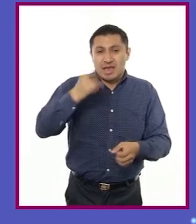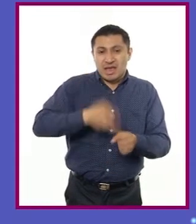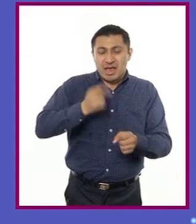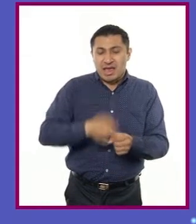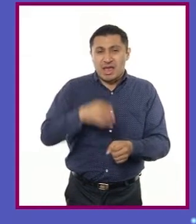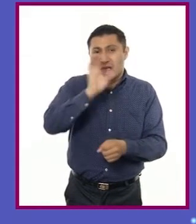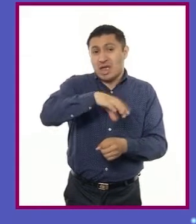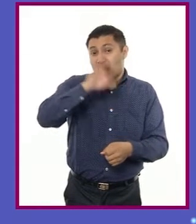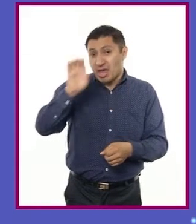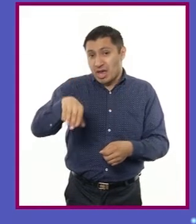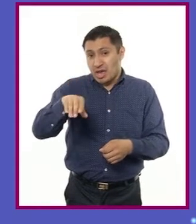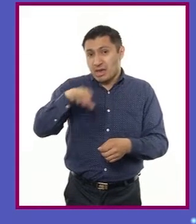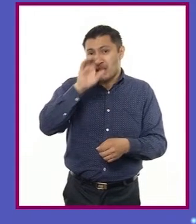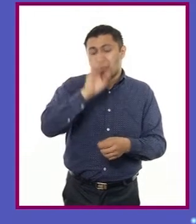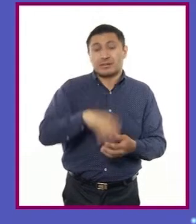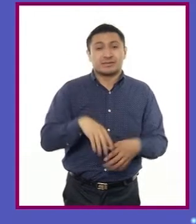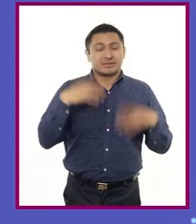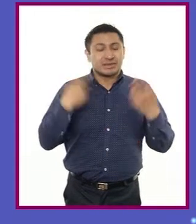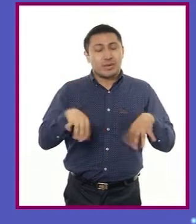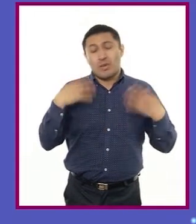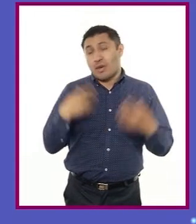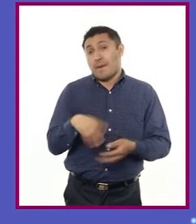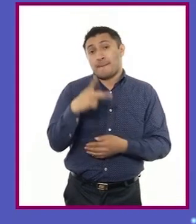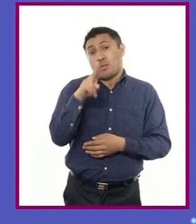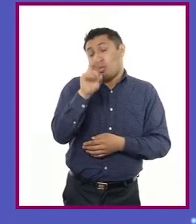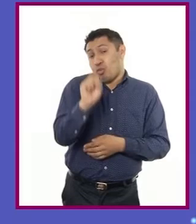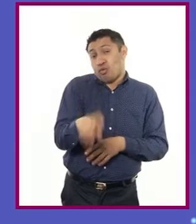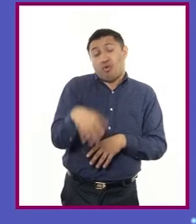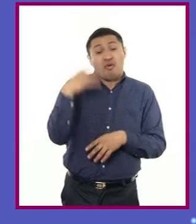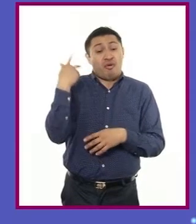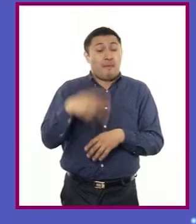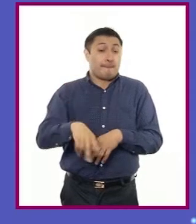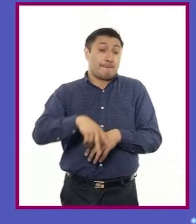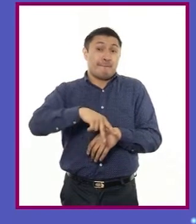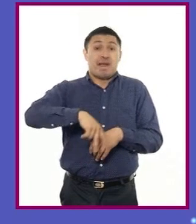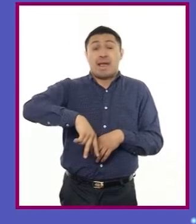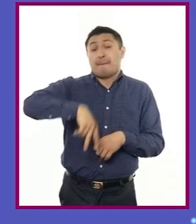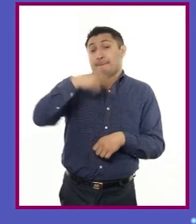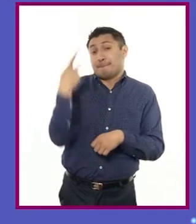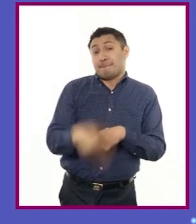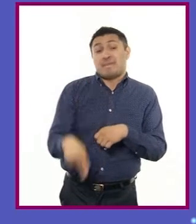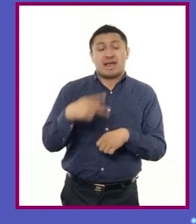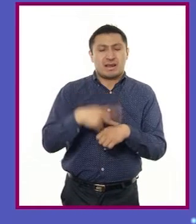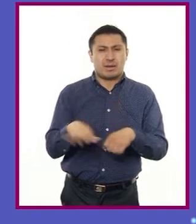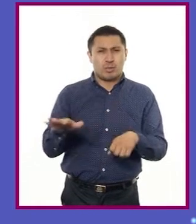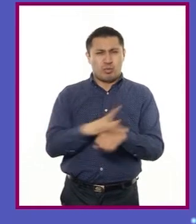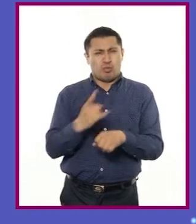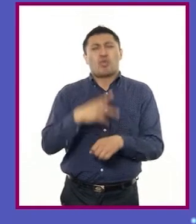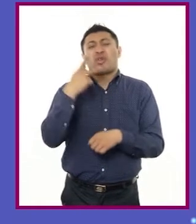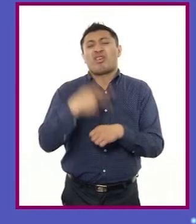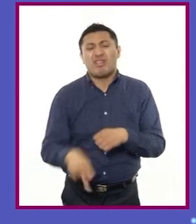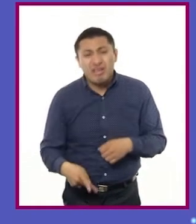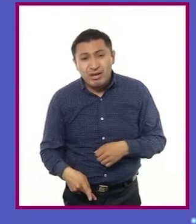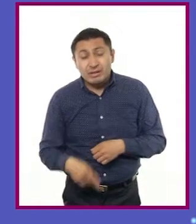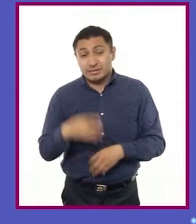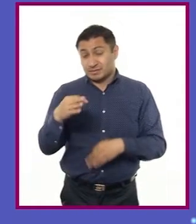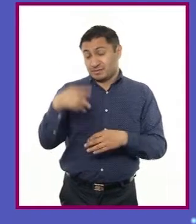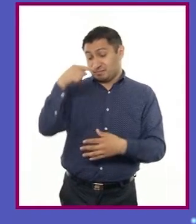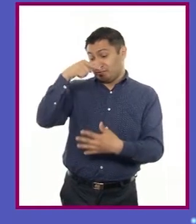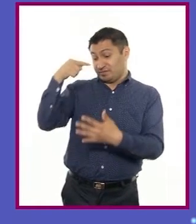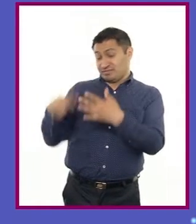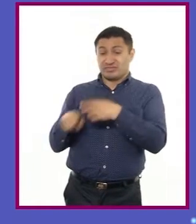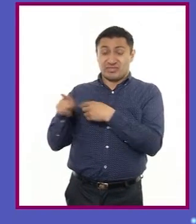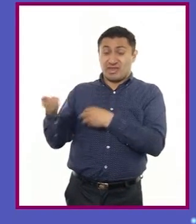cola. Uy, pues qué peligroso. ¿Por qué peligroso? Todos esos